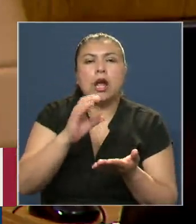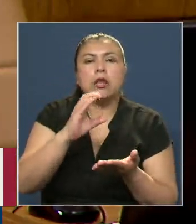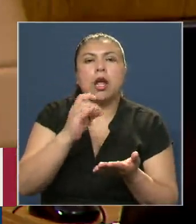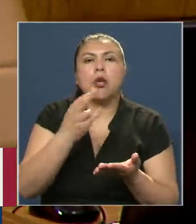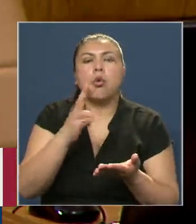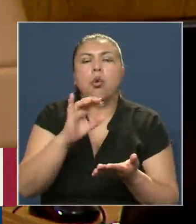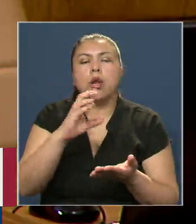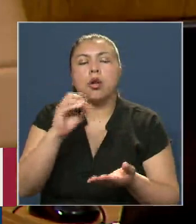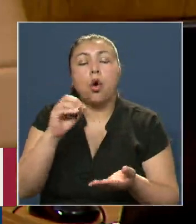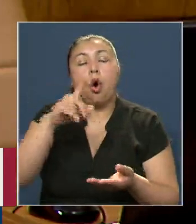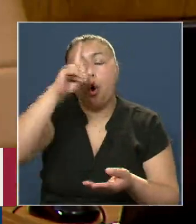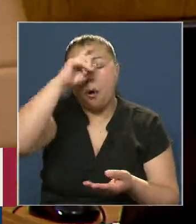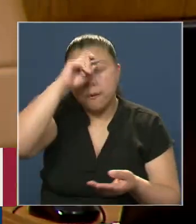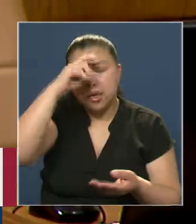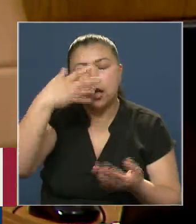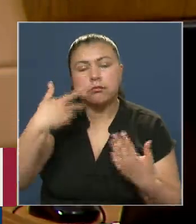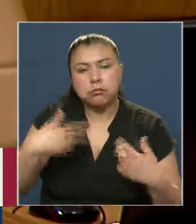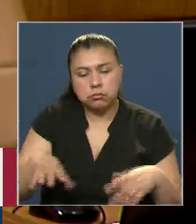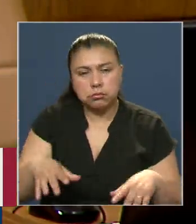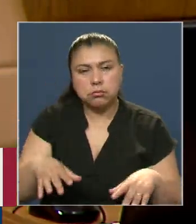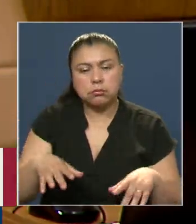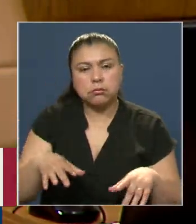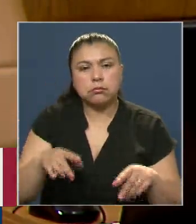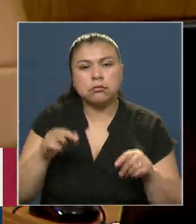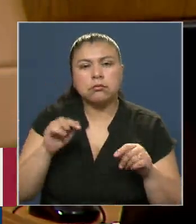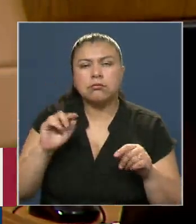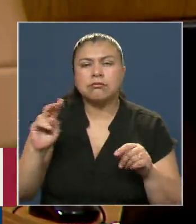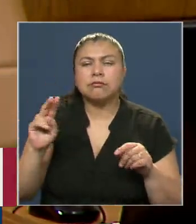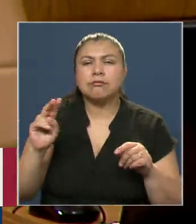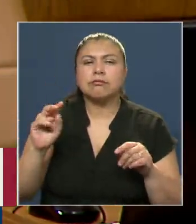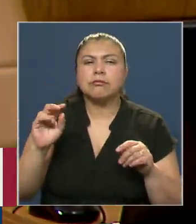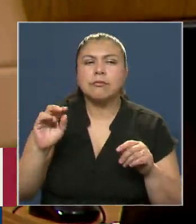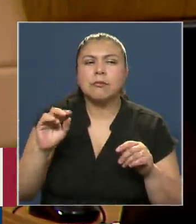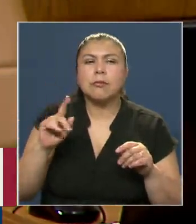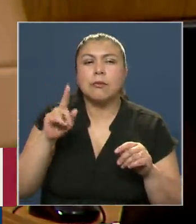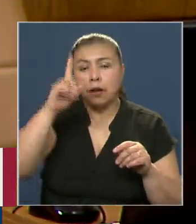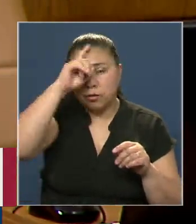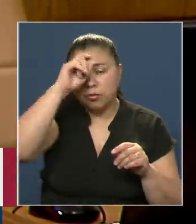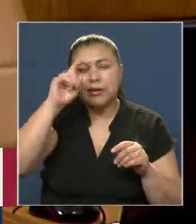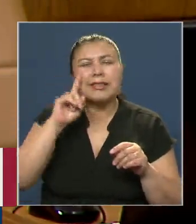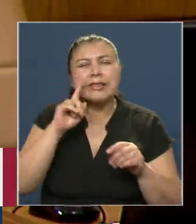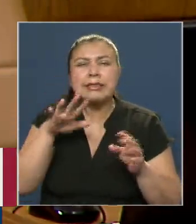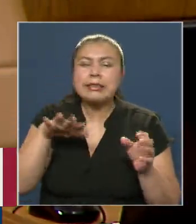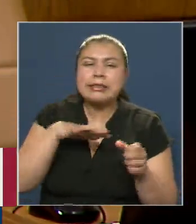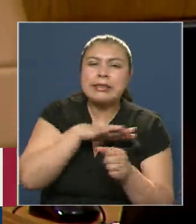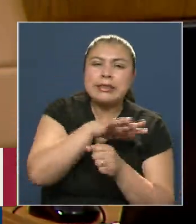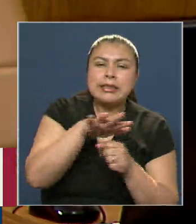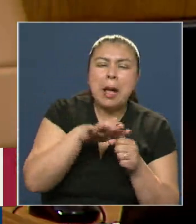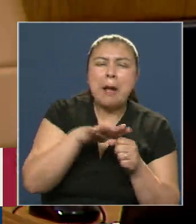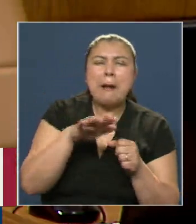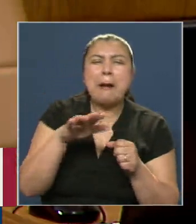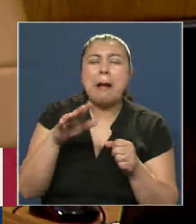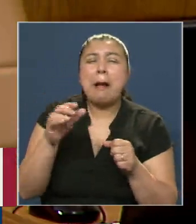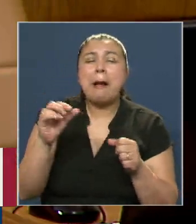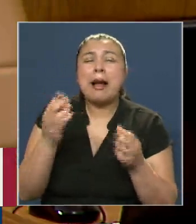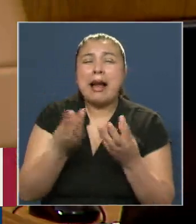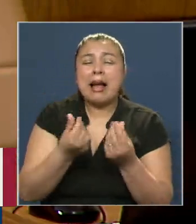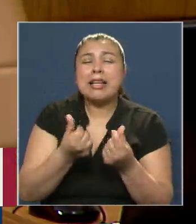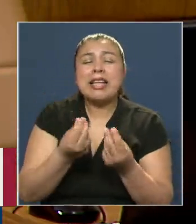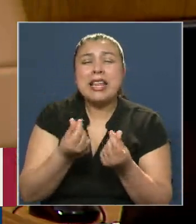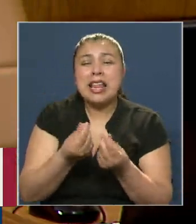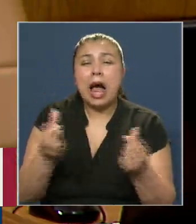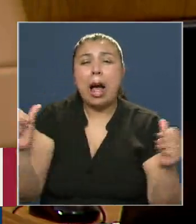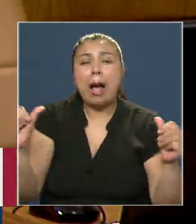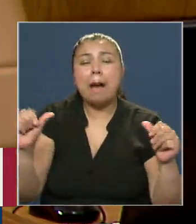Este hospital, que es de segunda categoría, pero tiene una situación de mala calidad en su